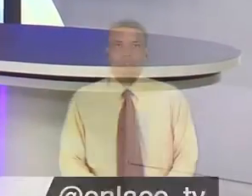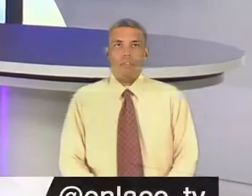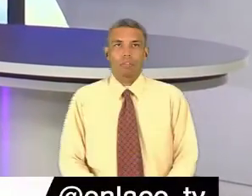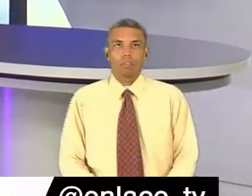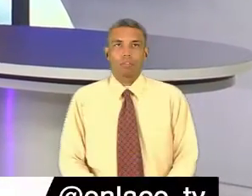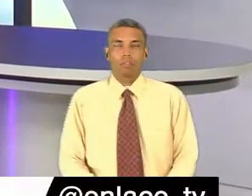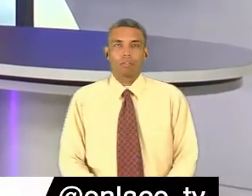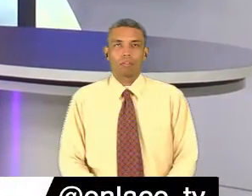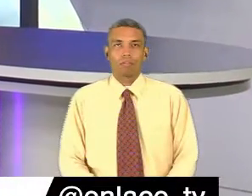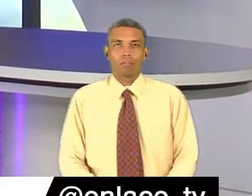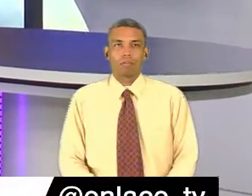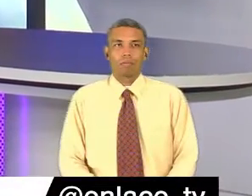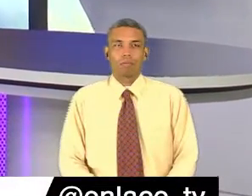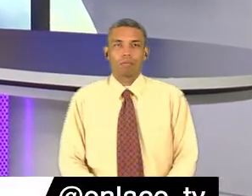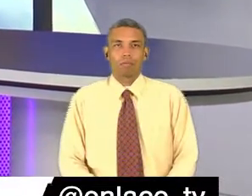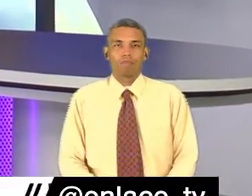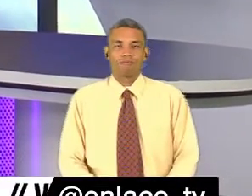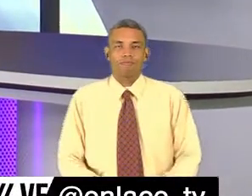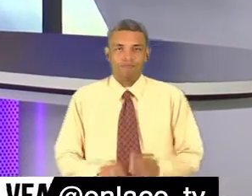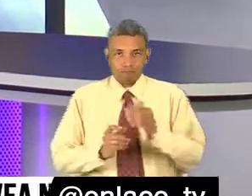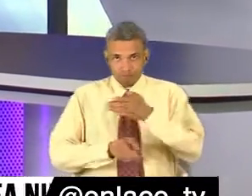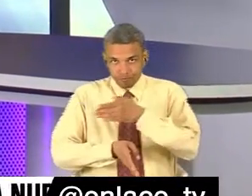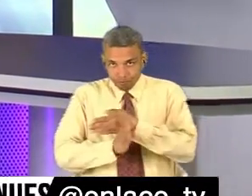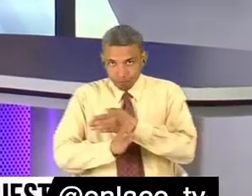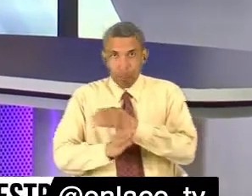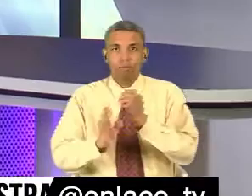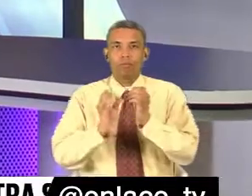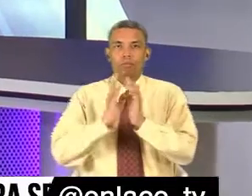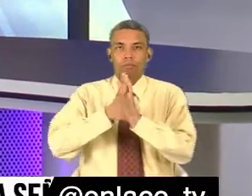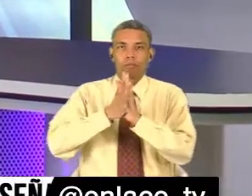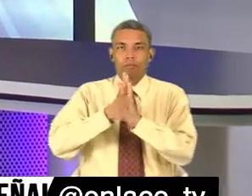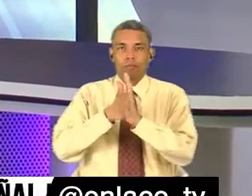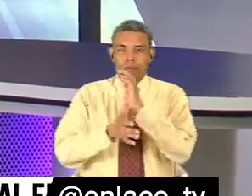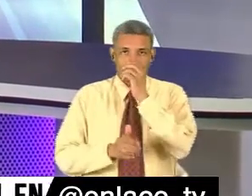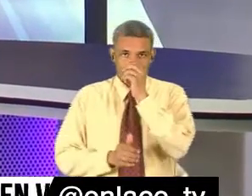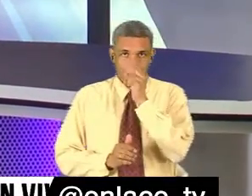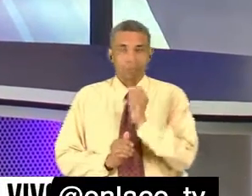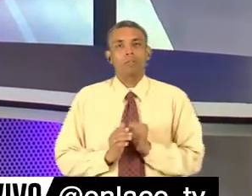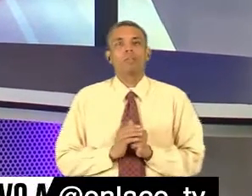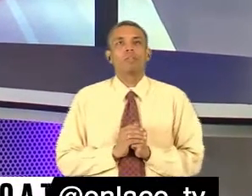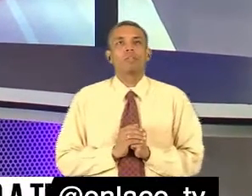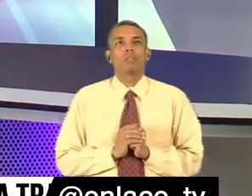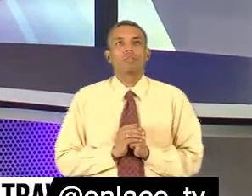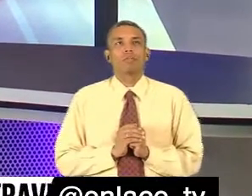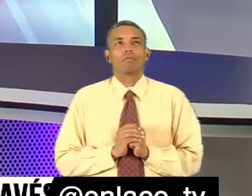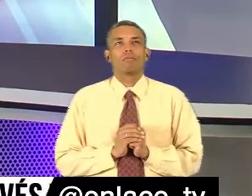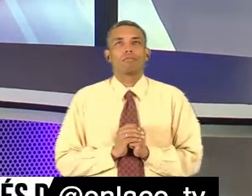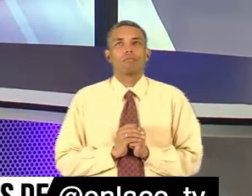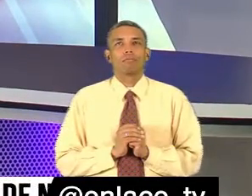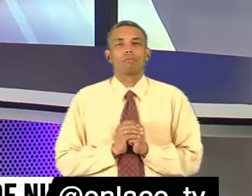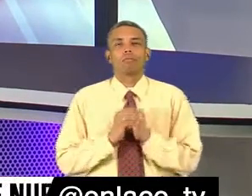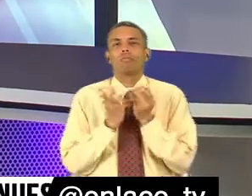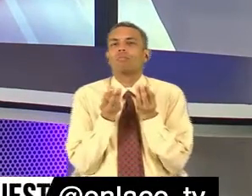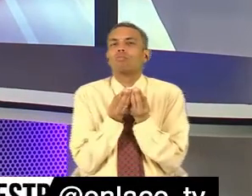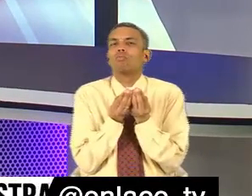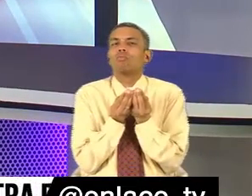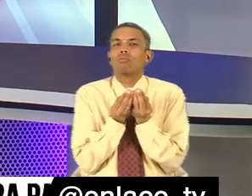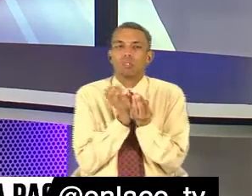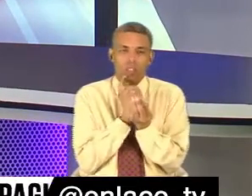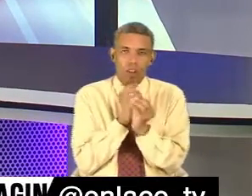Continuamos con más información en Enlace Noticias. Se desarrollaron en total normalidad las elecciones del Consejo Municipal de Cultura en Barranca